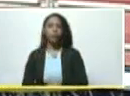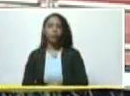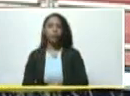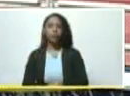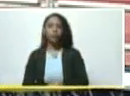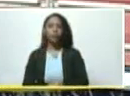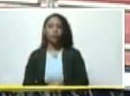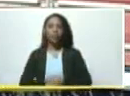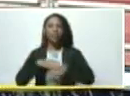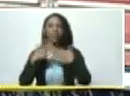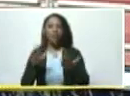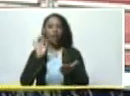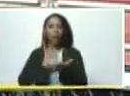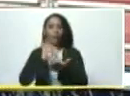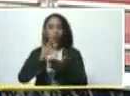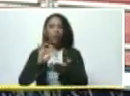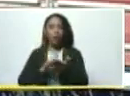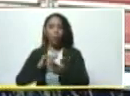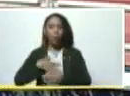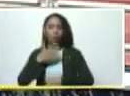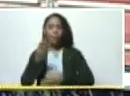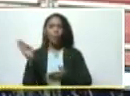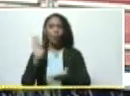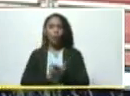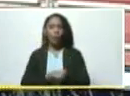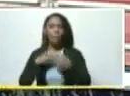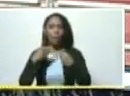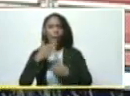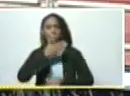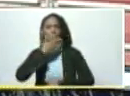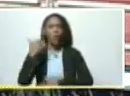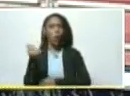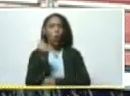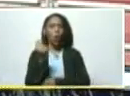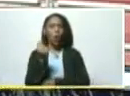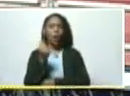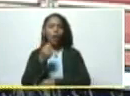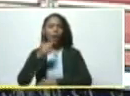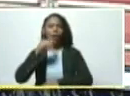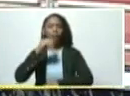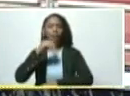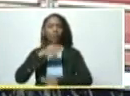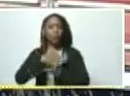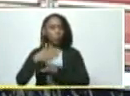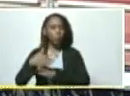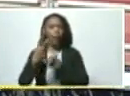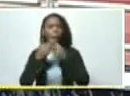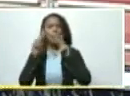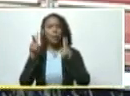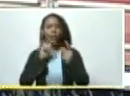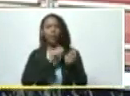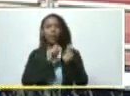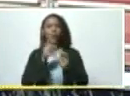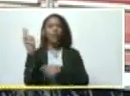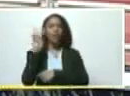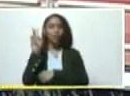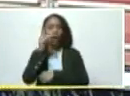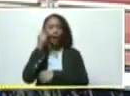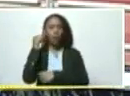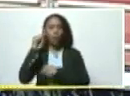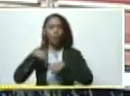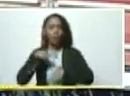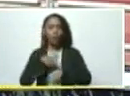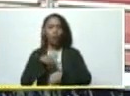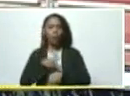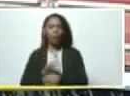¿qué estrategias se pueden implementar para mejorar la convivencia, la paz y el diálogo entre venezolanos en esta